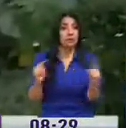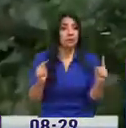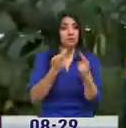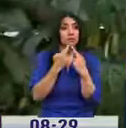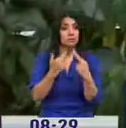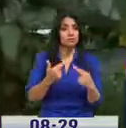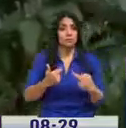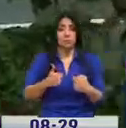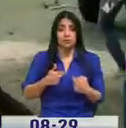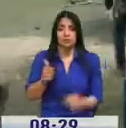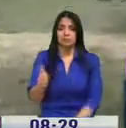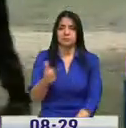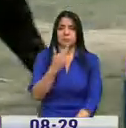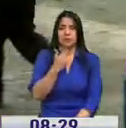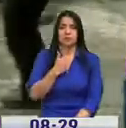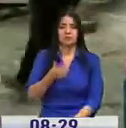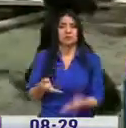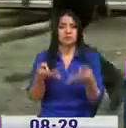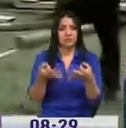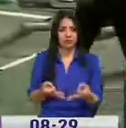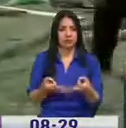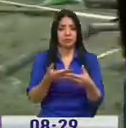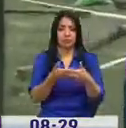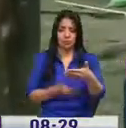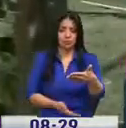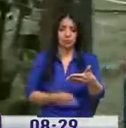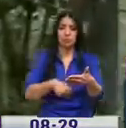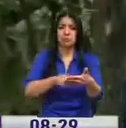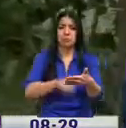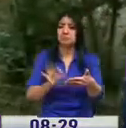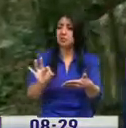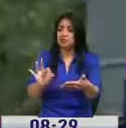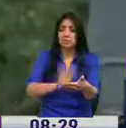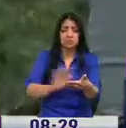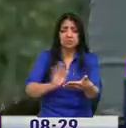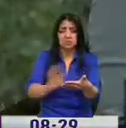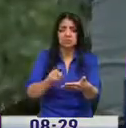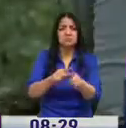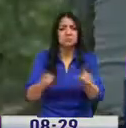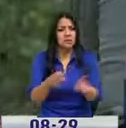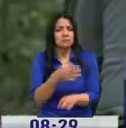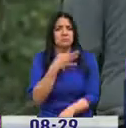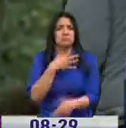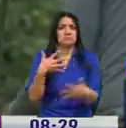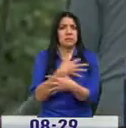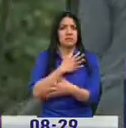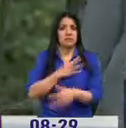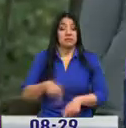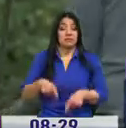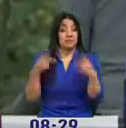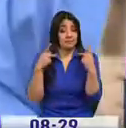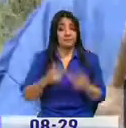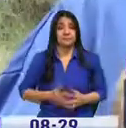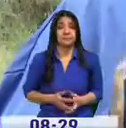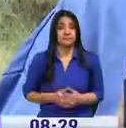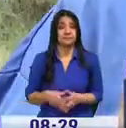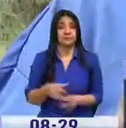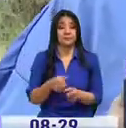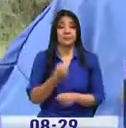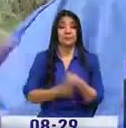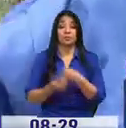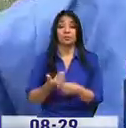hecho, según mencionan, es confirmar que sus documentos están en orden, pero ellos temerían ya por su seguridad. El año anterior